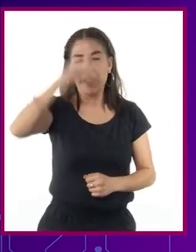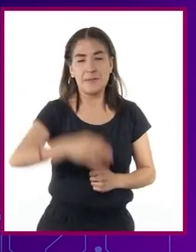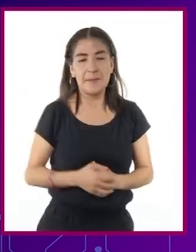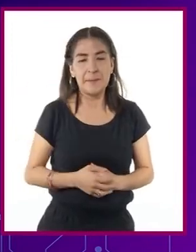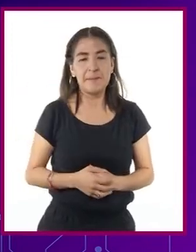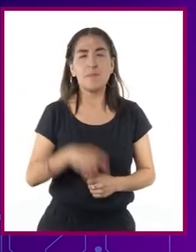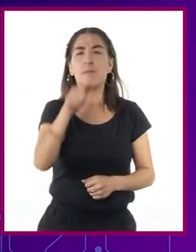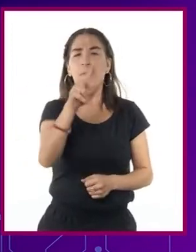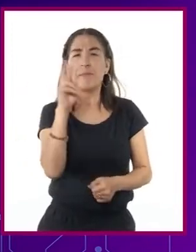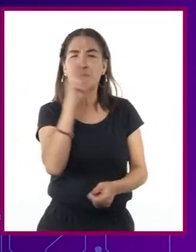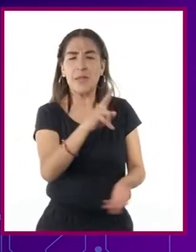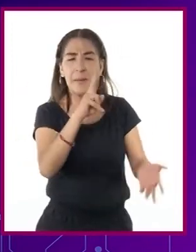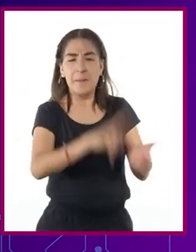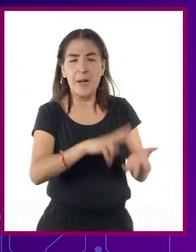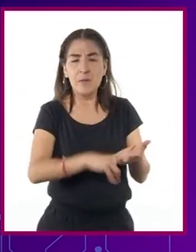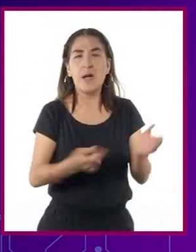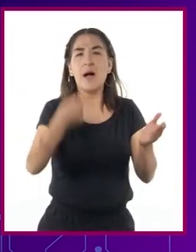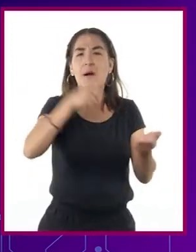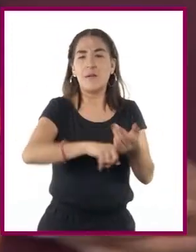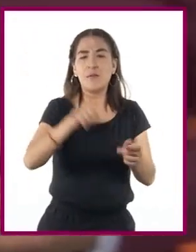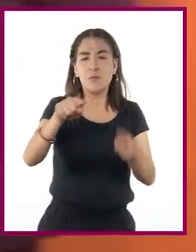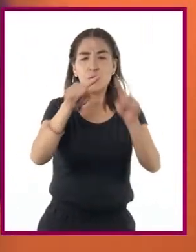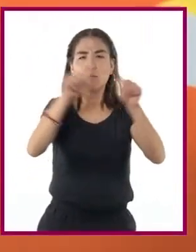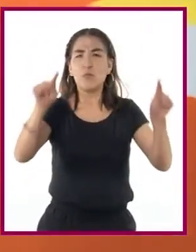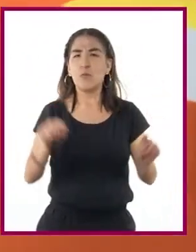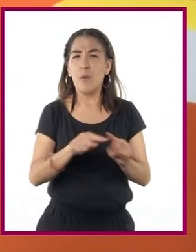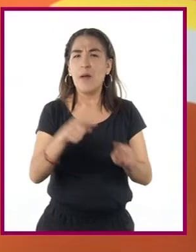notas en los valores que están en el recuadro?